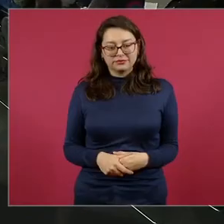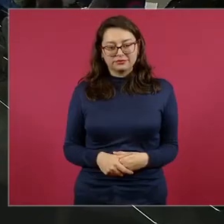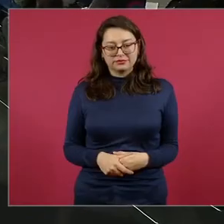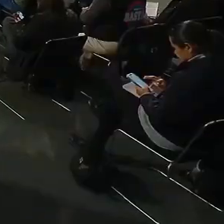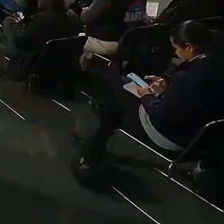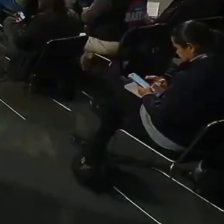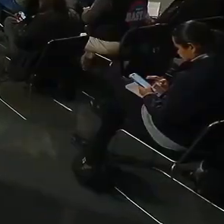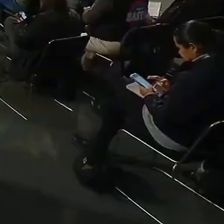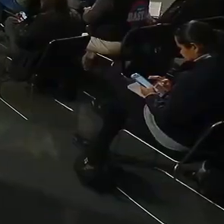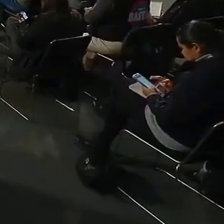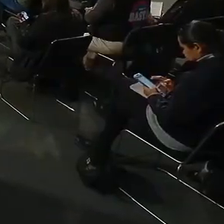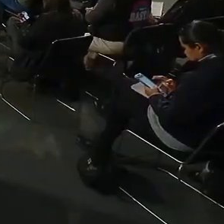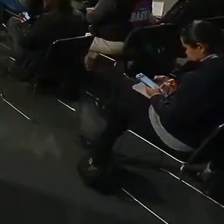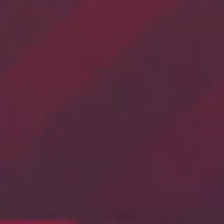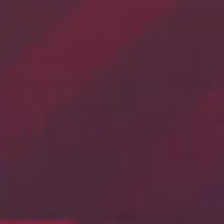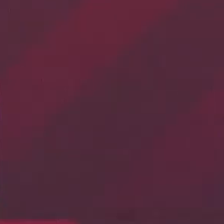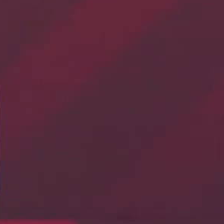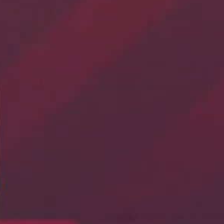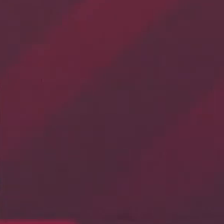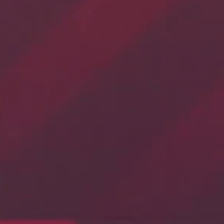Atender las causas, siempre.